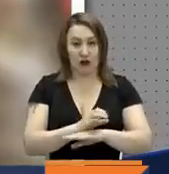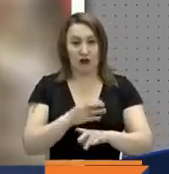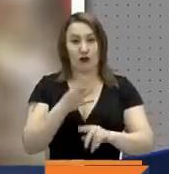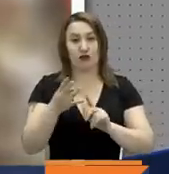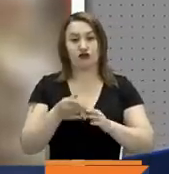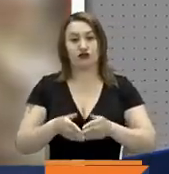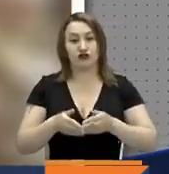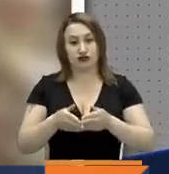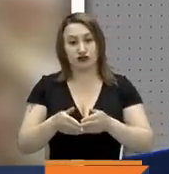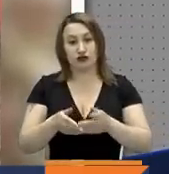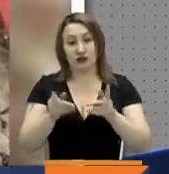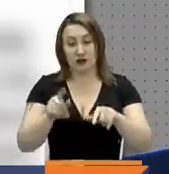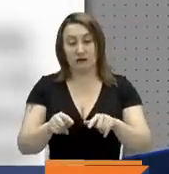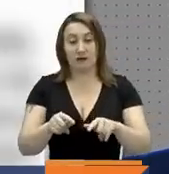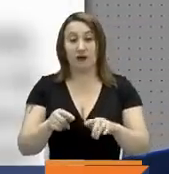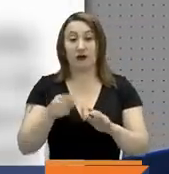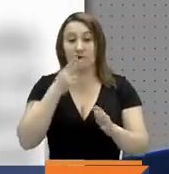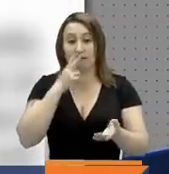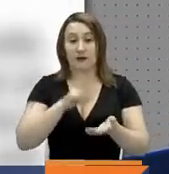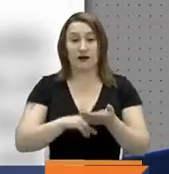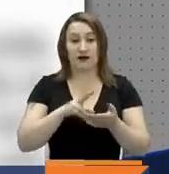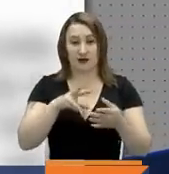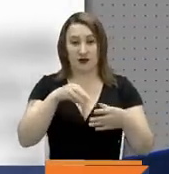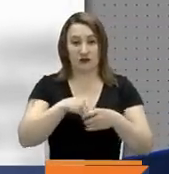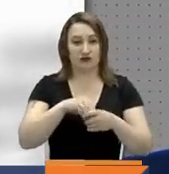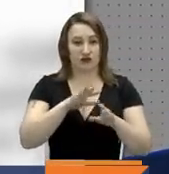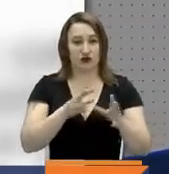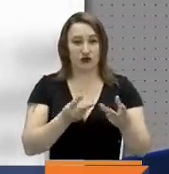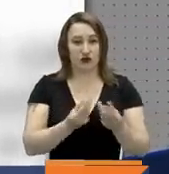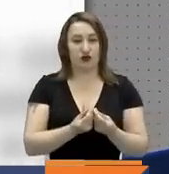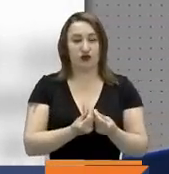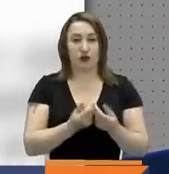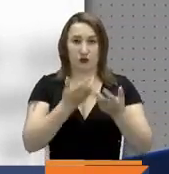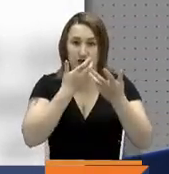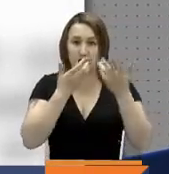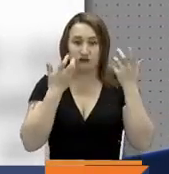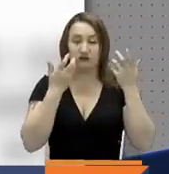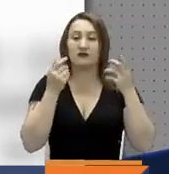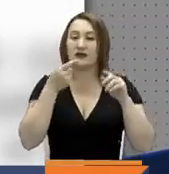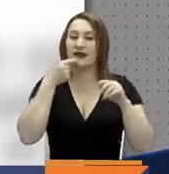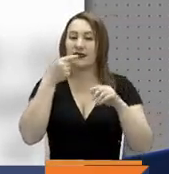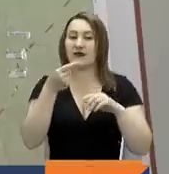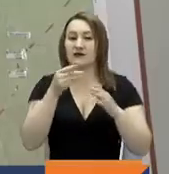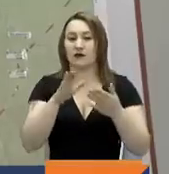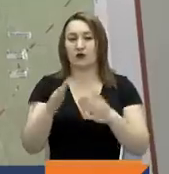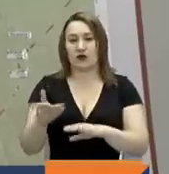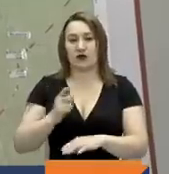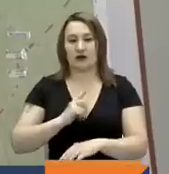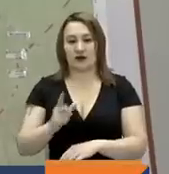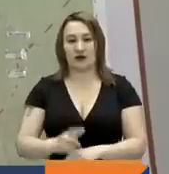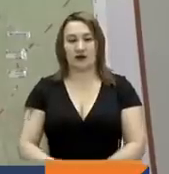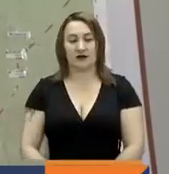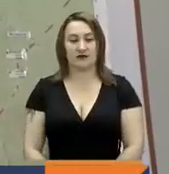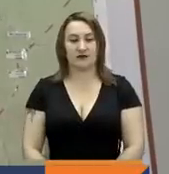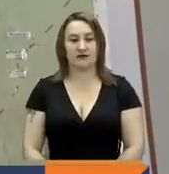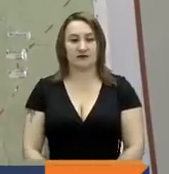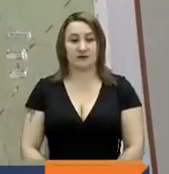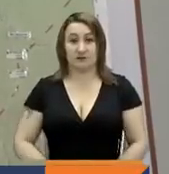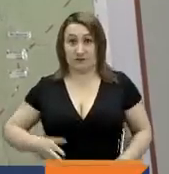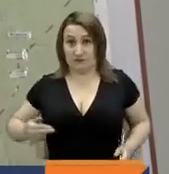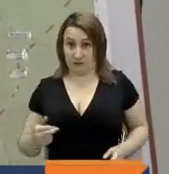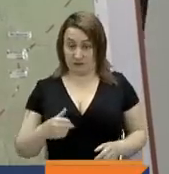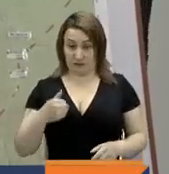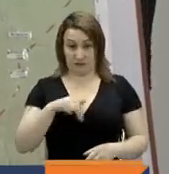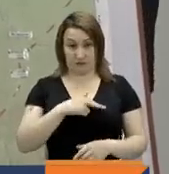movilizaba el cabecilla y hasta cartas internas del grupo armado en el que se referían a la muerte de su líder porque estamos dando